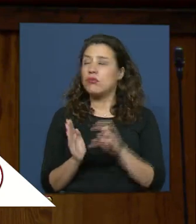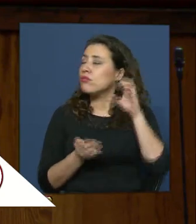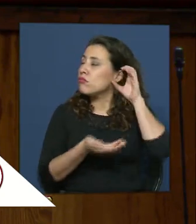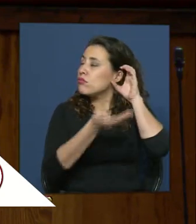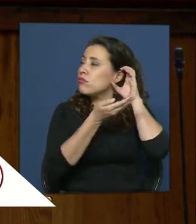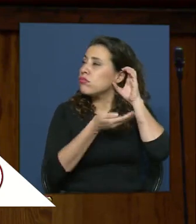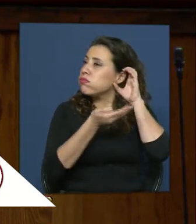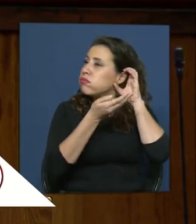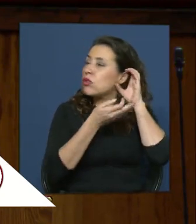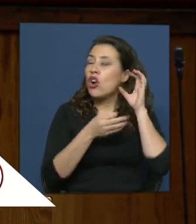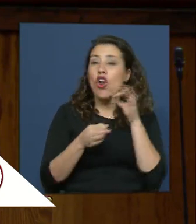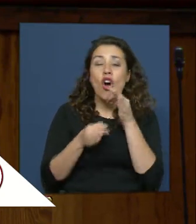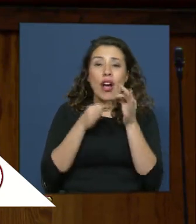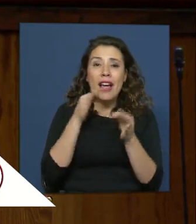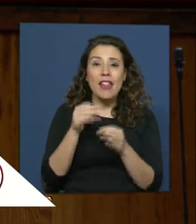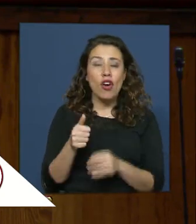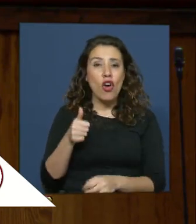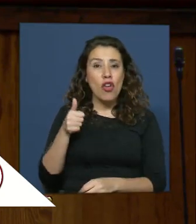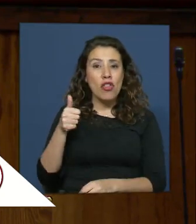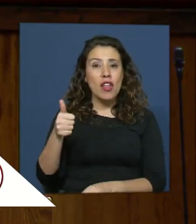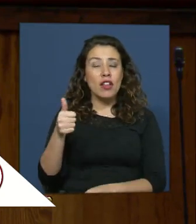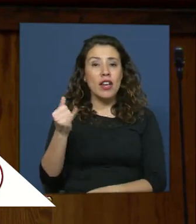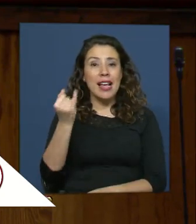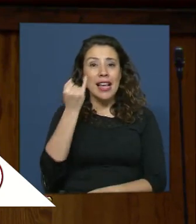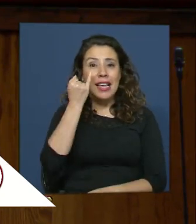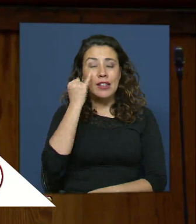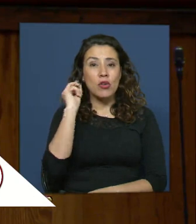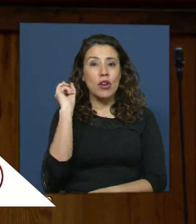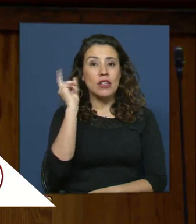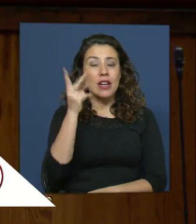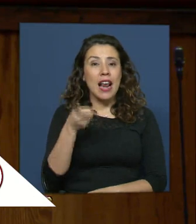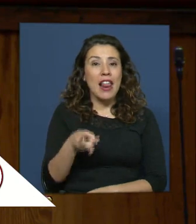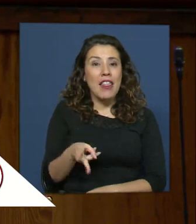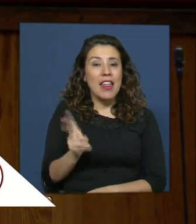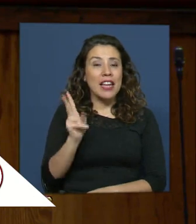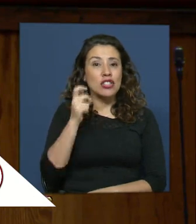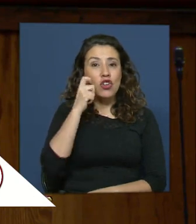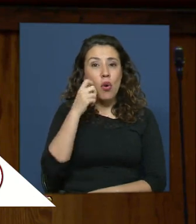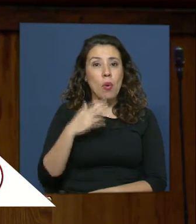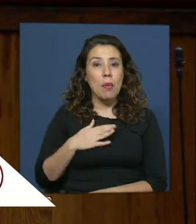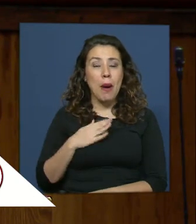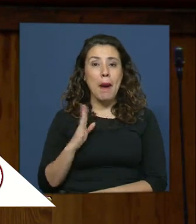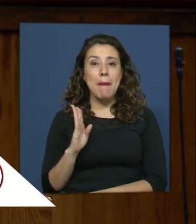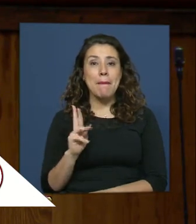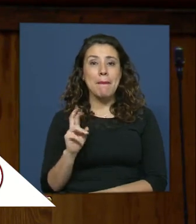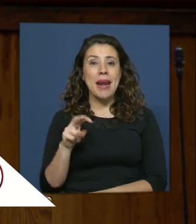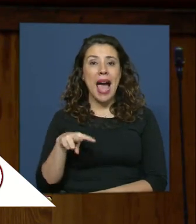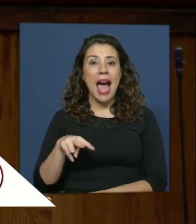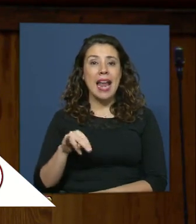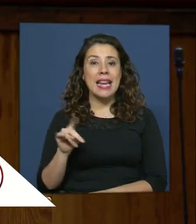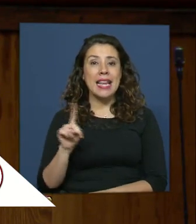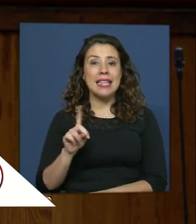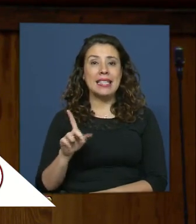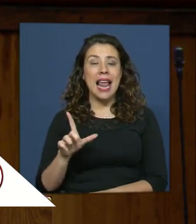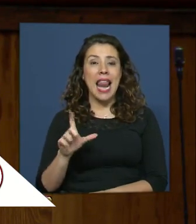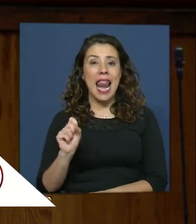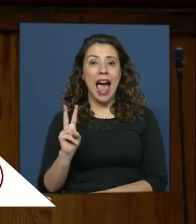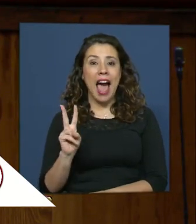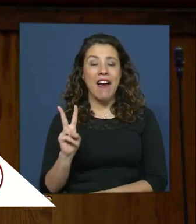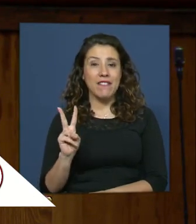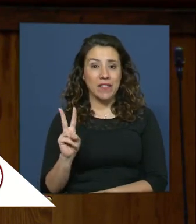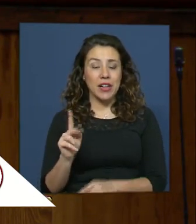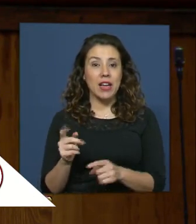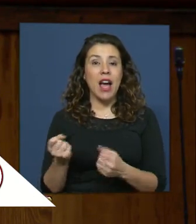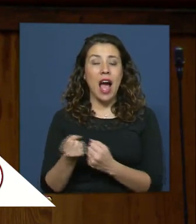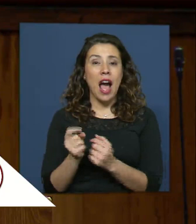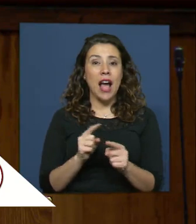las observaciones formuladas por el director del Instituto Nacional de Derechos Humanos, señor Branislav Marilic, el asesor de la bancada del